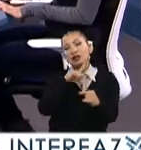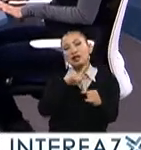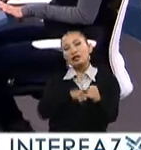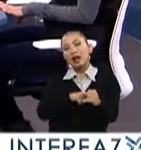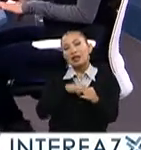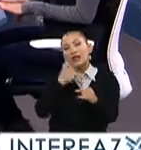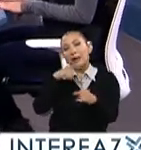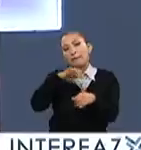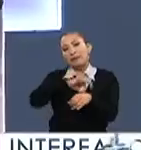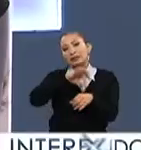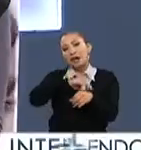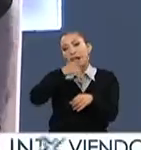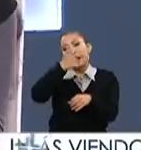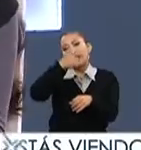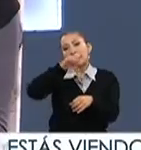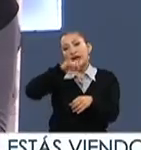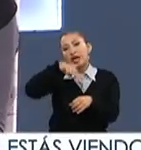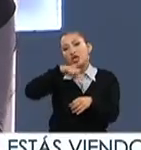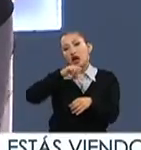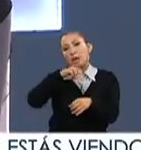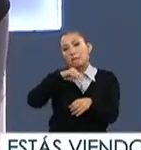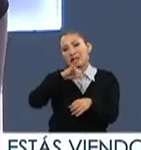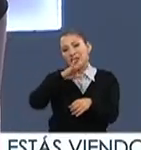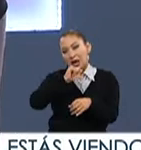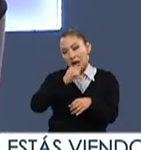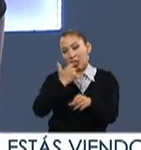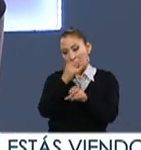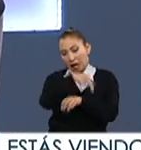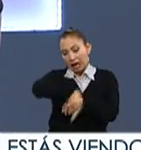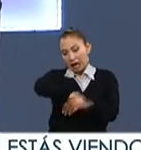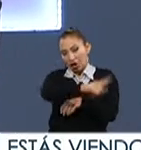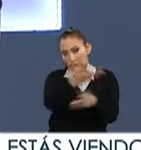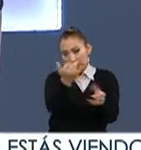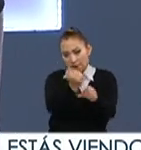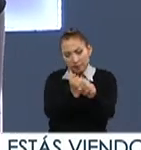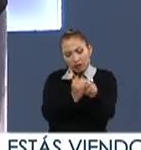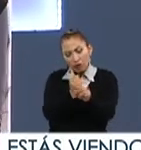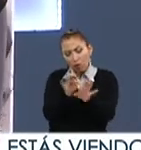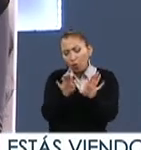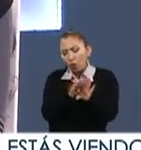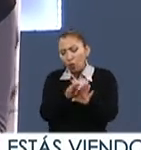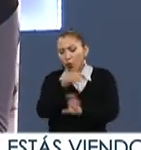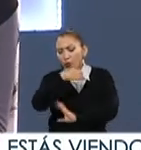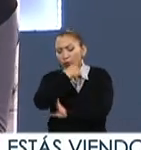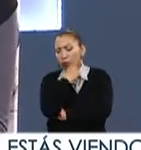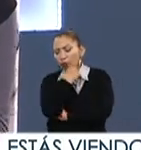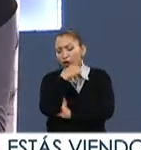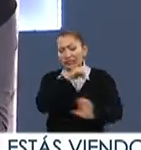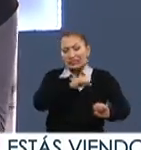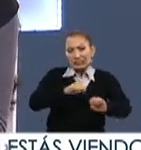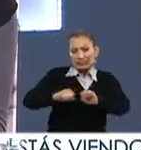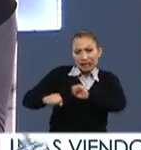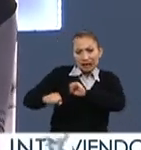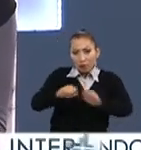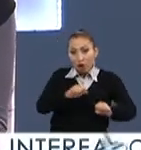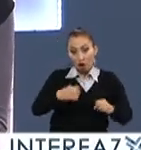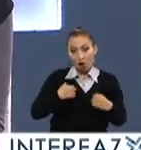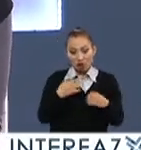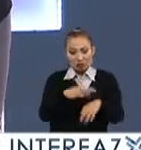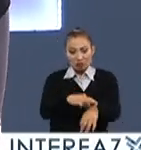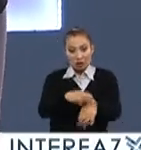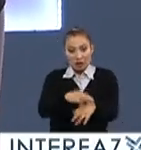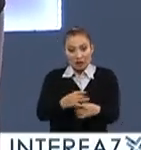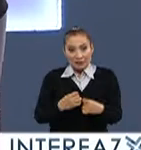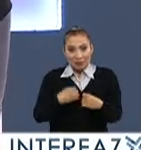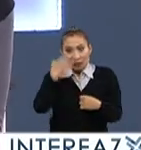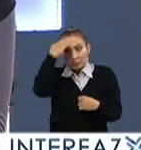Genómica que están investigando cómo es que el sismo o la vivencia del